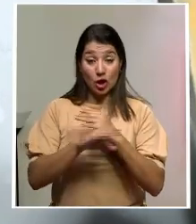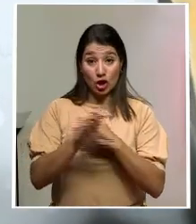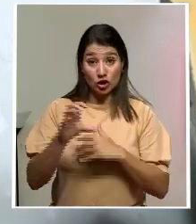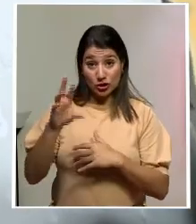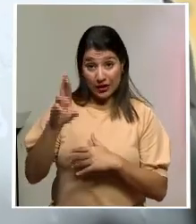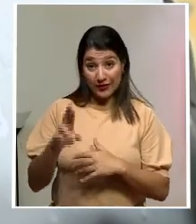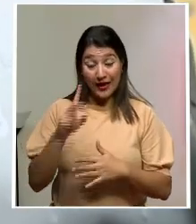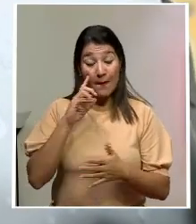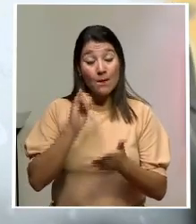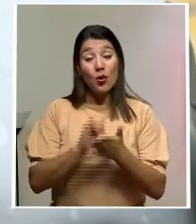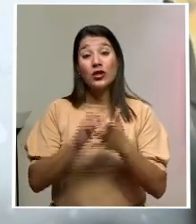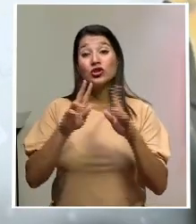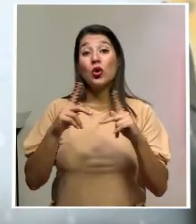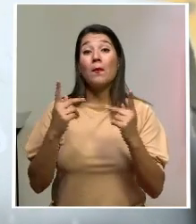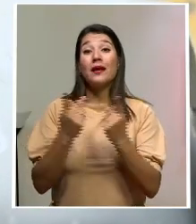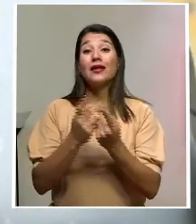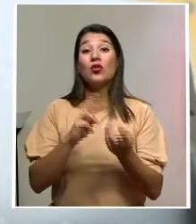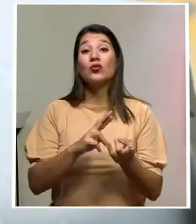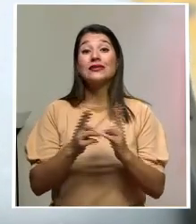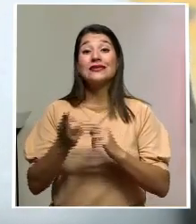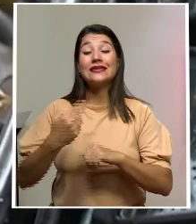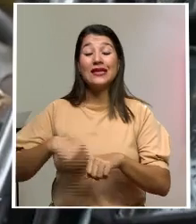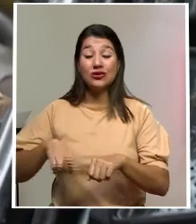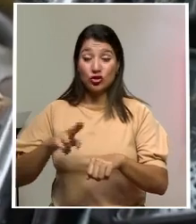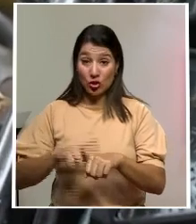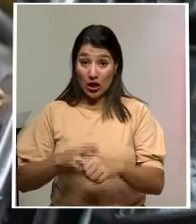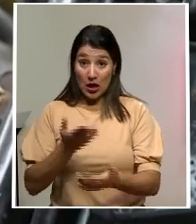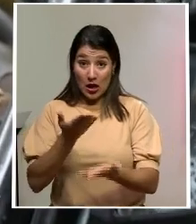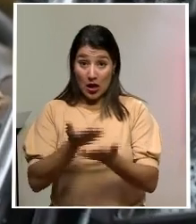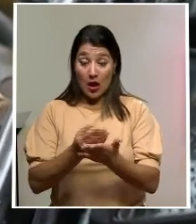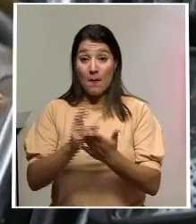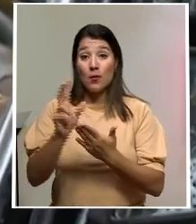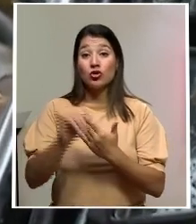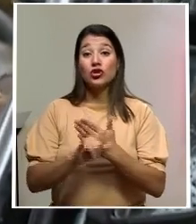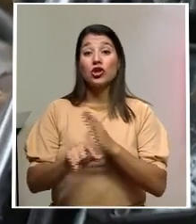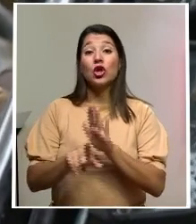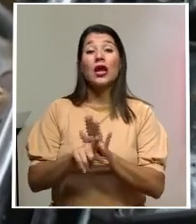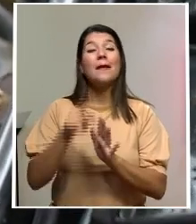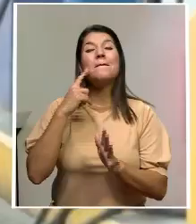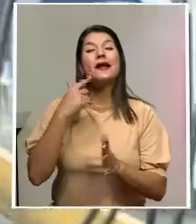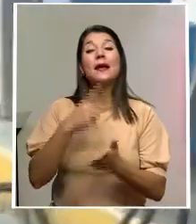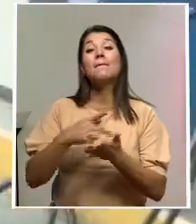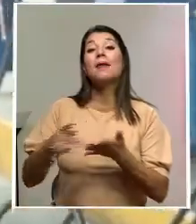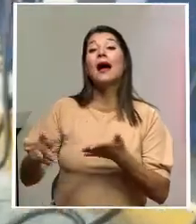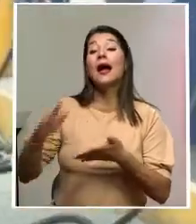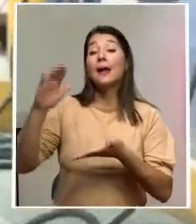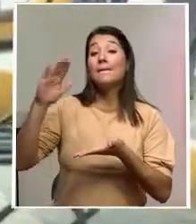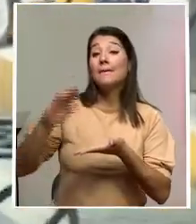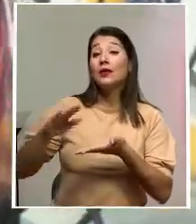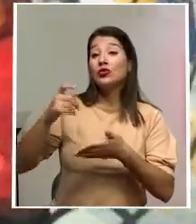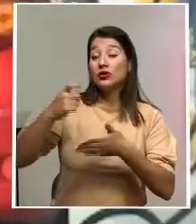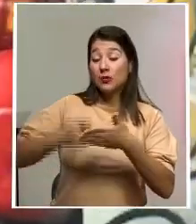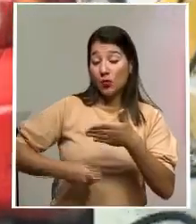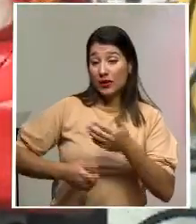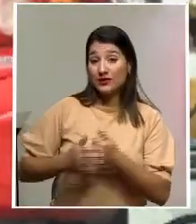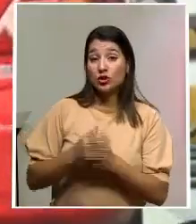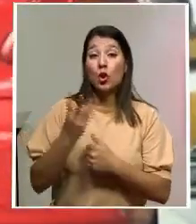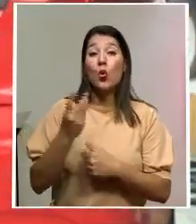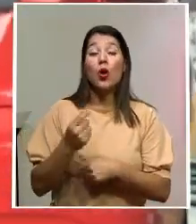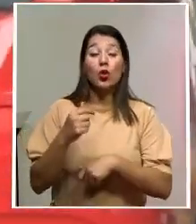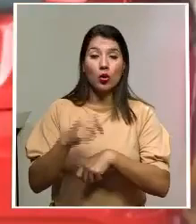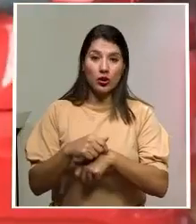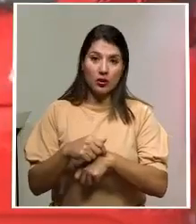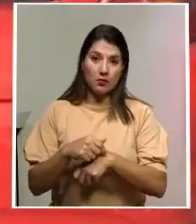Restauración Nacional presentó un proyecto de ley que pretende disminuir el pago de los impuestos a la gasolina, esto por un periodo